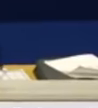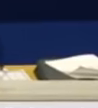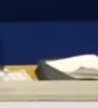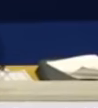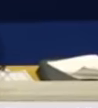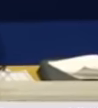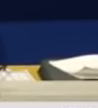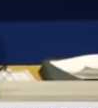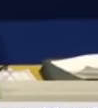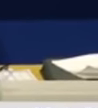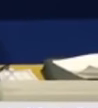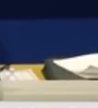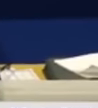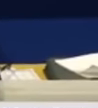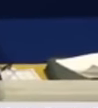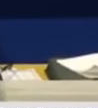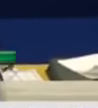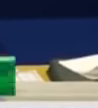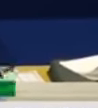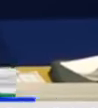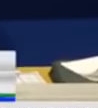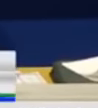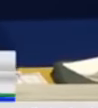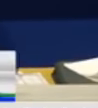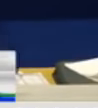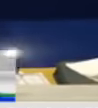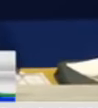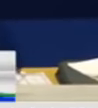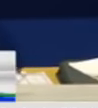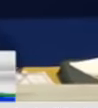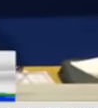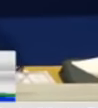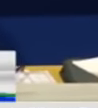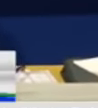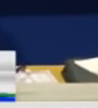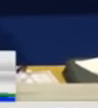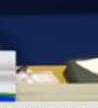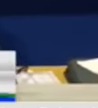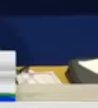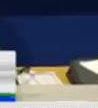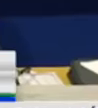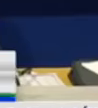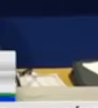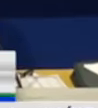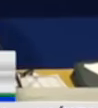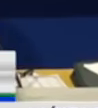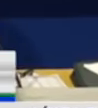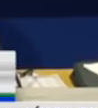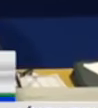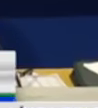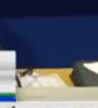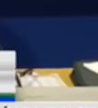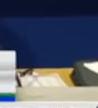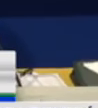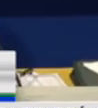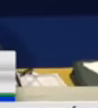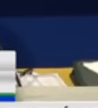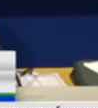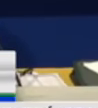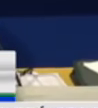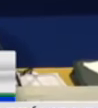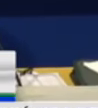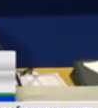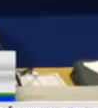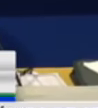Hoy realmente hubiéramos querido tener mejores noticias para ofertarle a nuestras madres, y aunque las vamos a